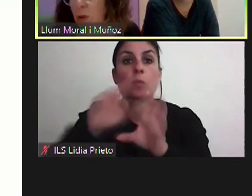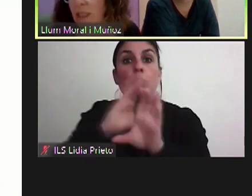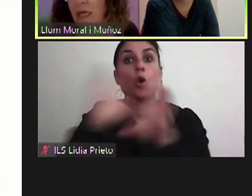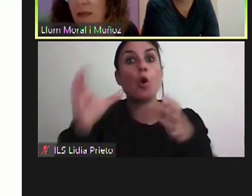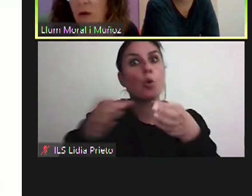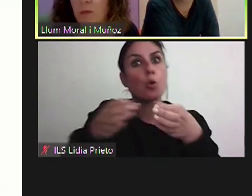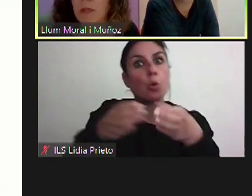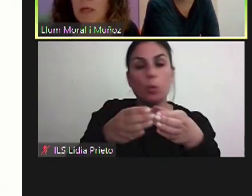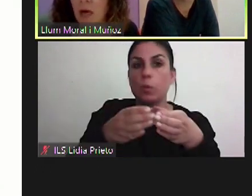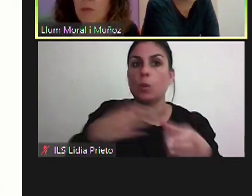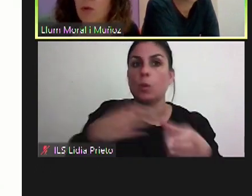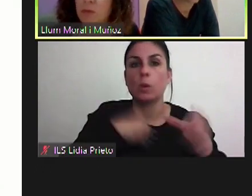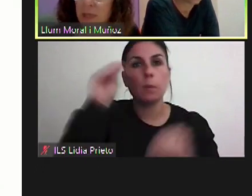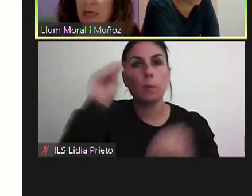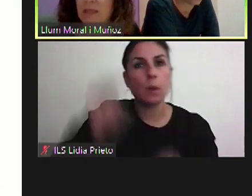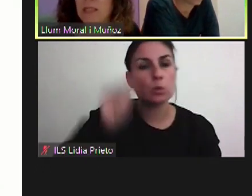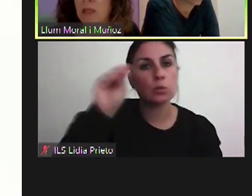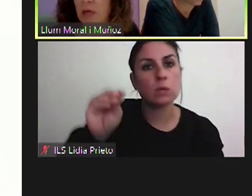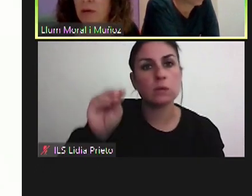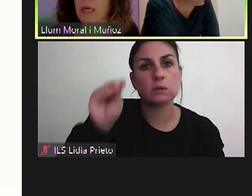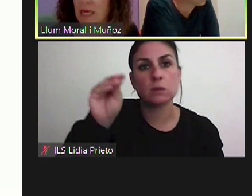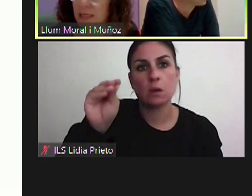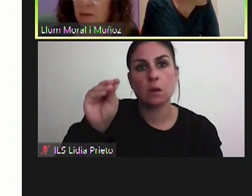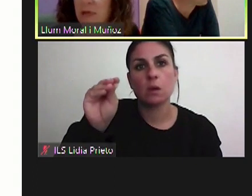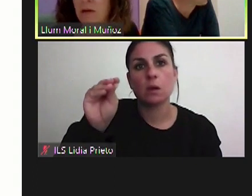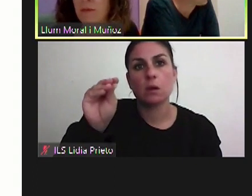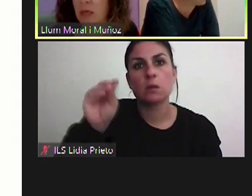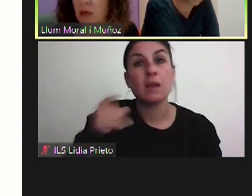le preguntas a alguien del grupo, pues mira, antes está bien,